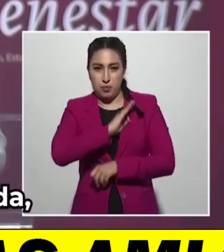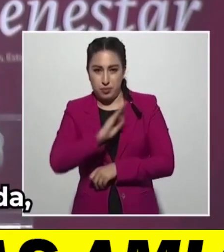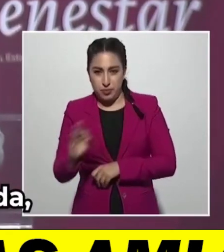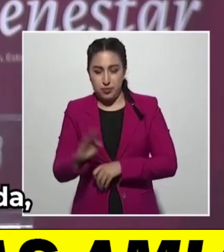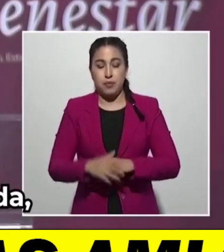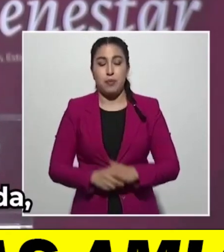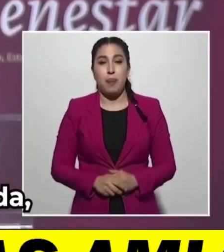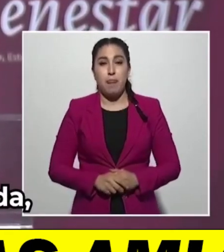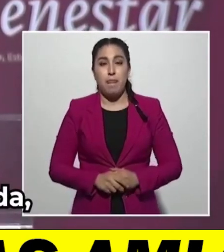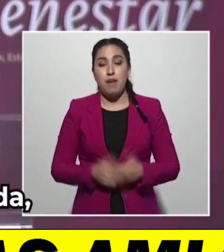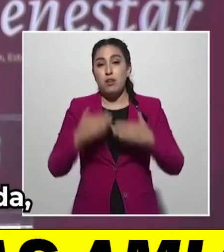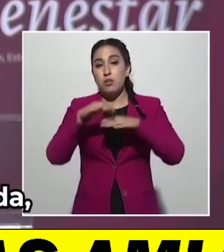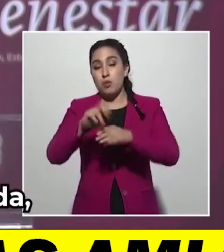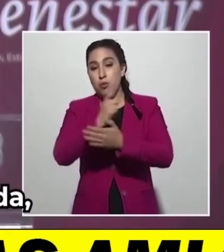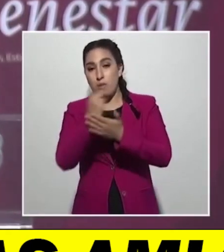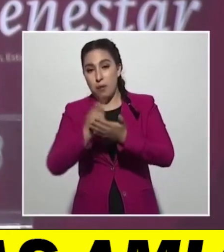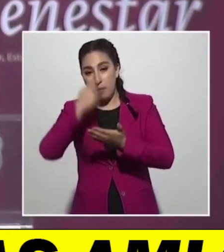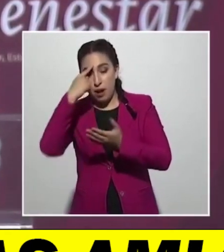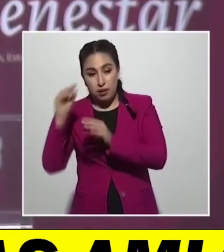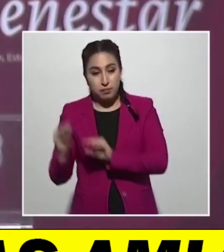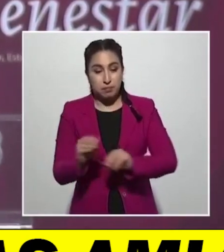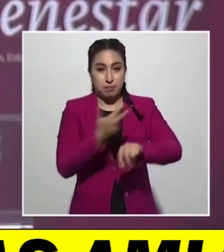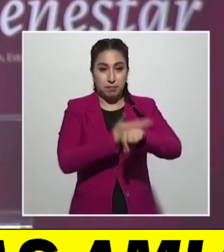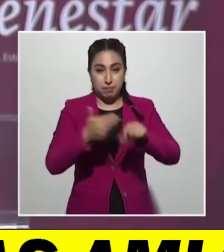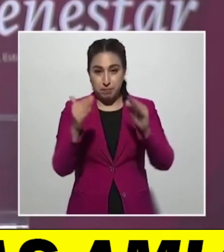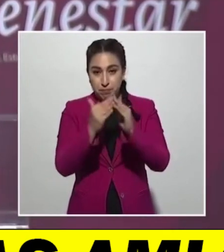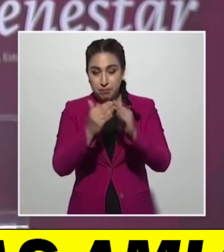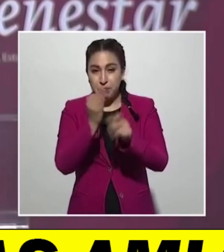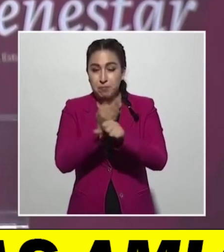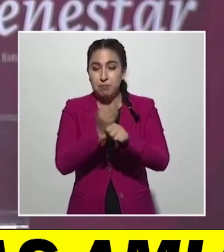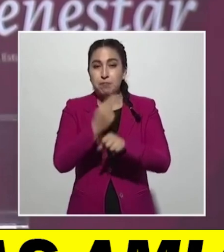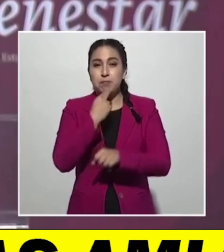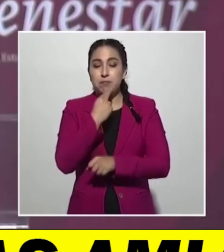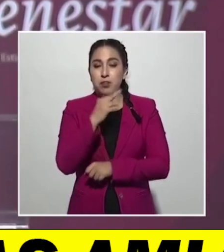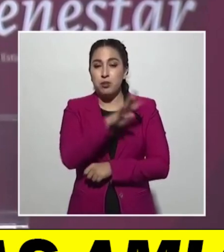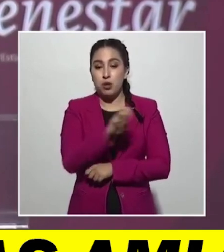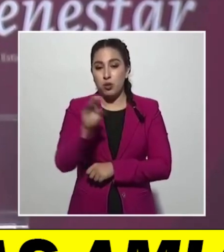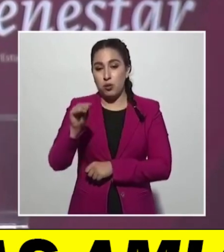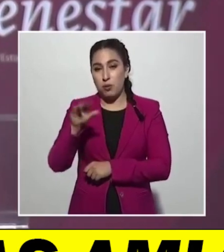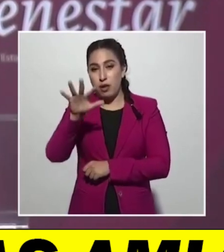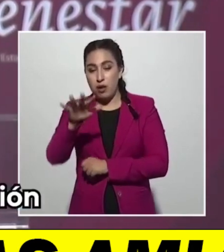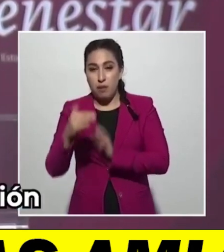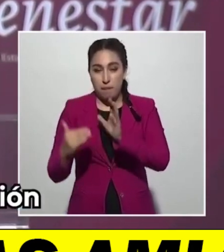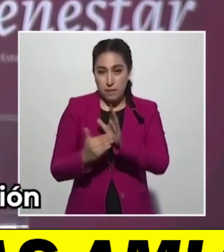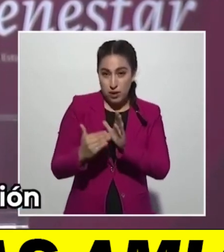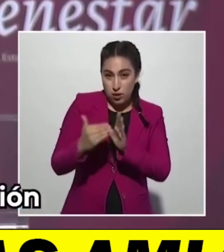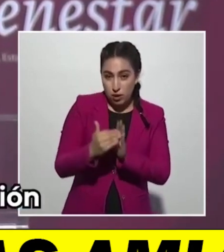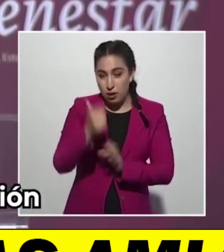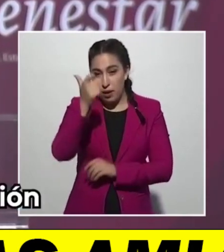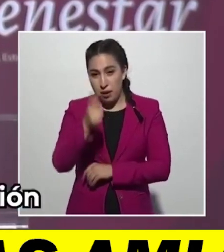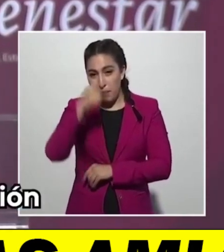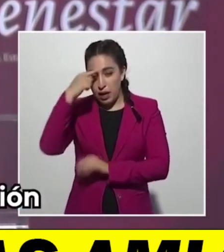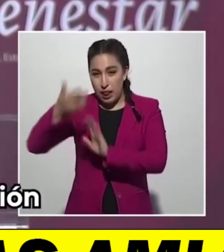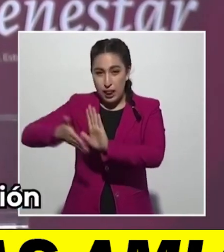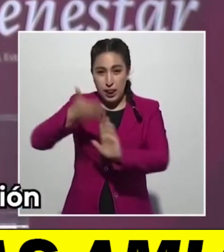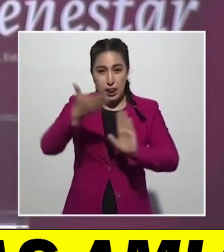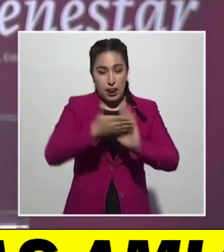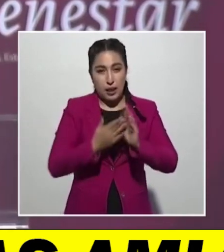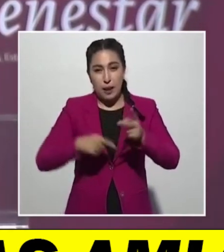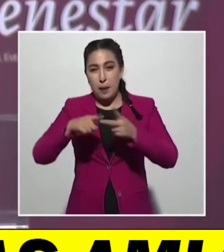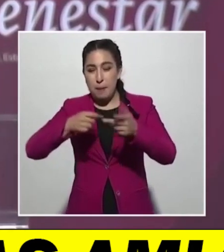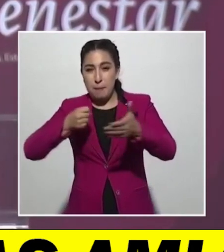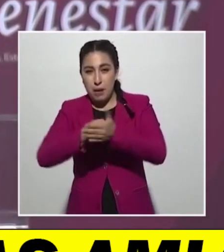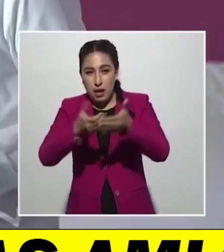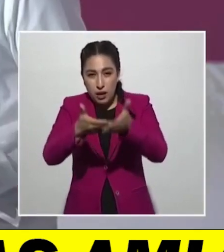bimestrales. Sobre el programa de vivienda, se están invirtiendo 498 millones de pesos para la construcción, ampliación